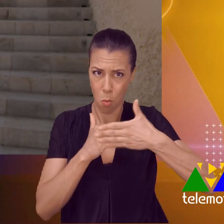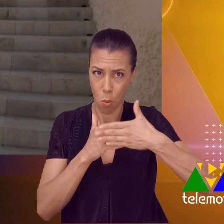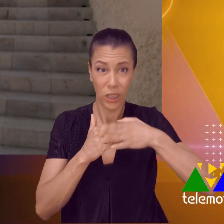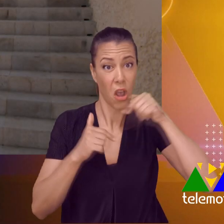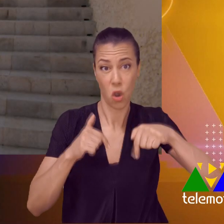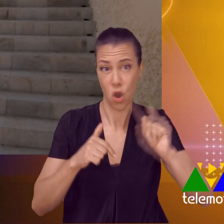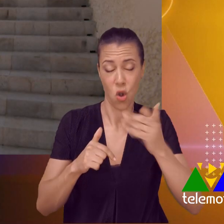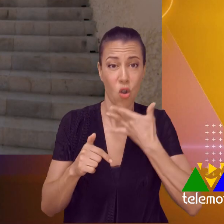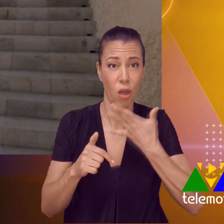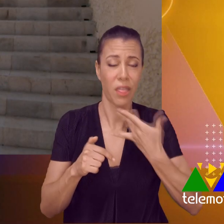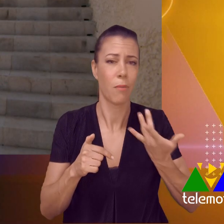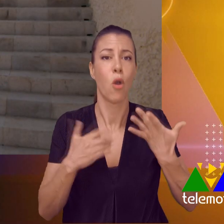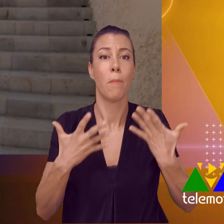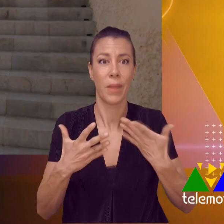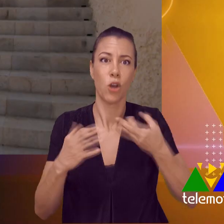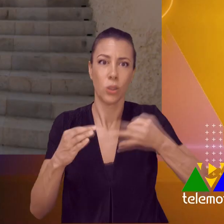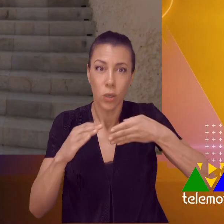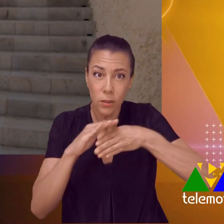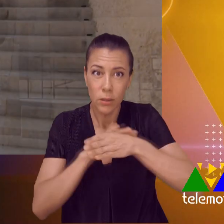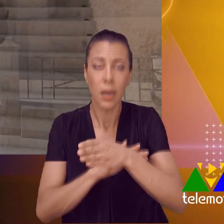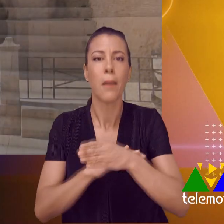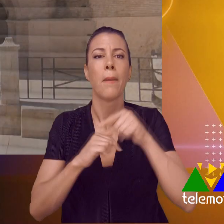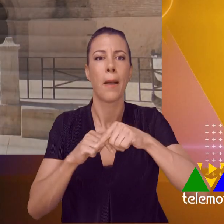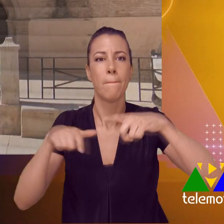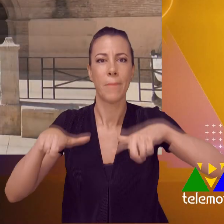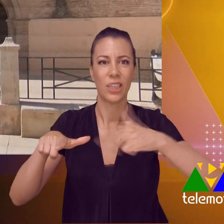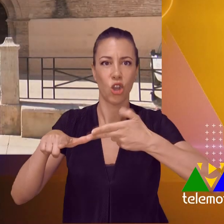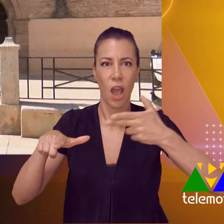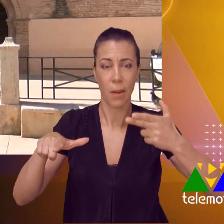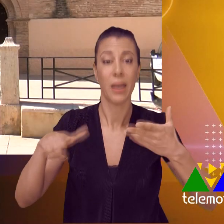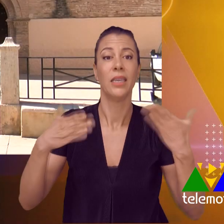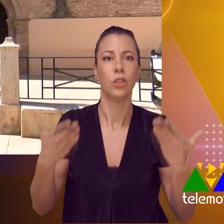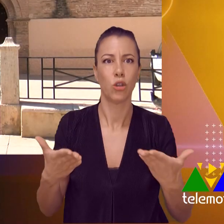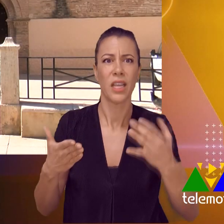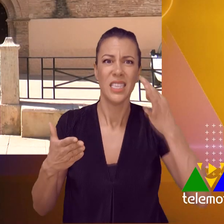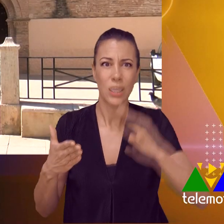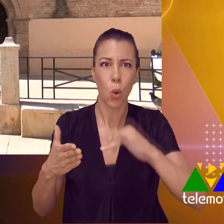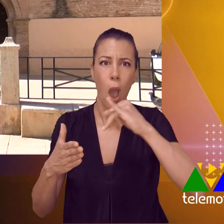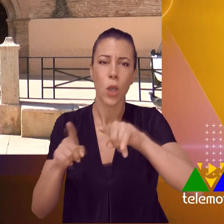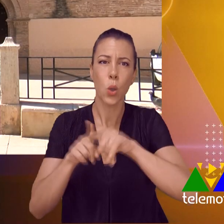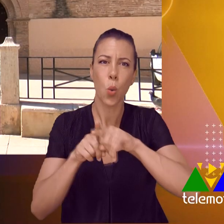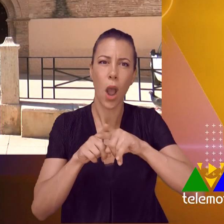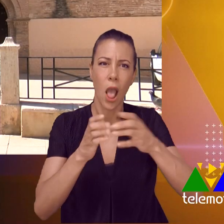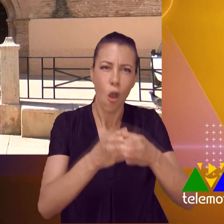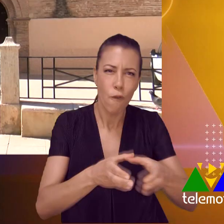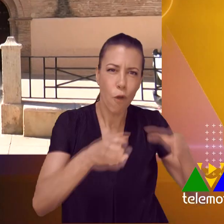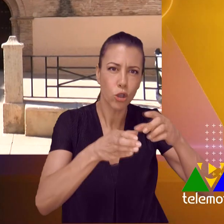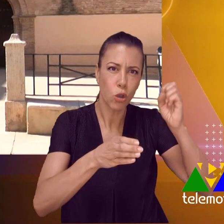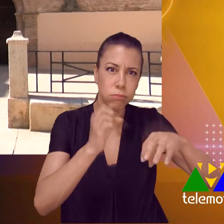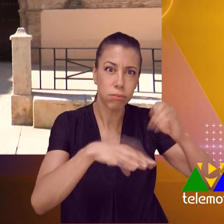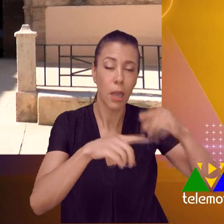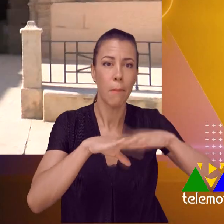hoy no conocemos, y que sería el paso al patio de armas. Tendría un foso para la defensa y